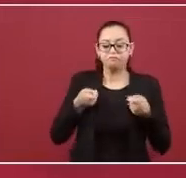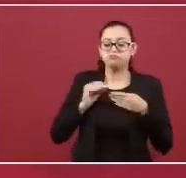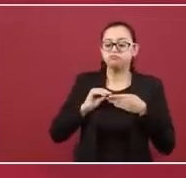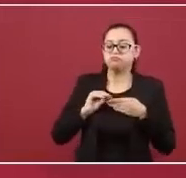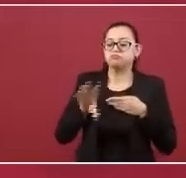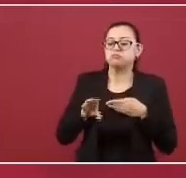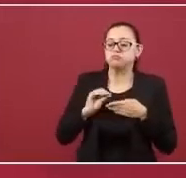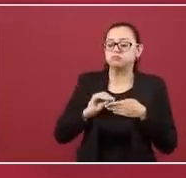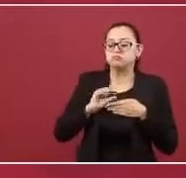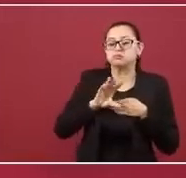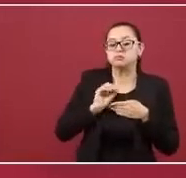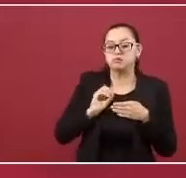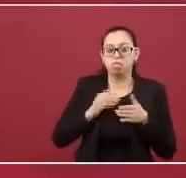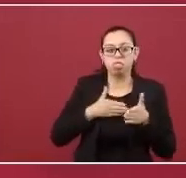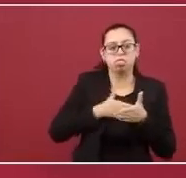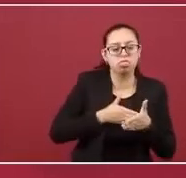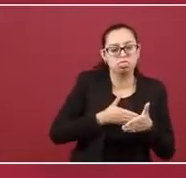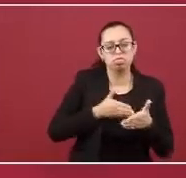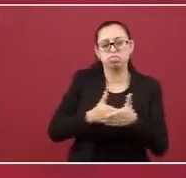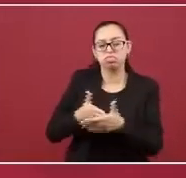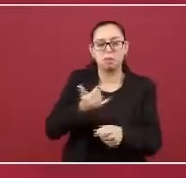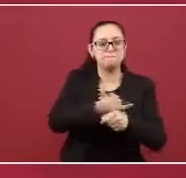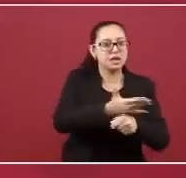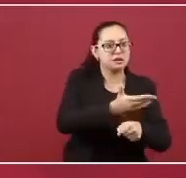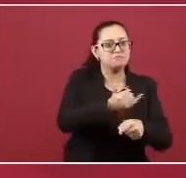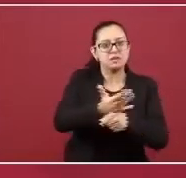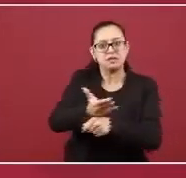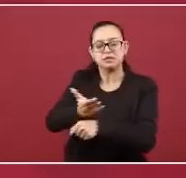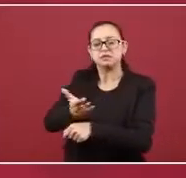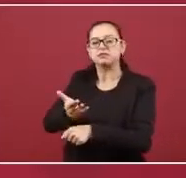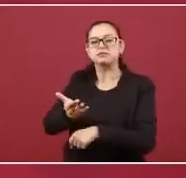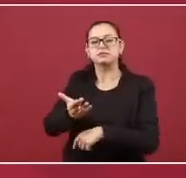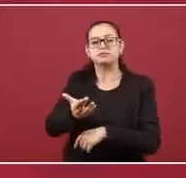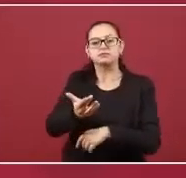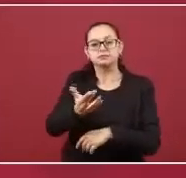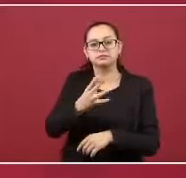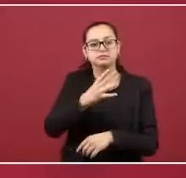Habían cercos informativos.